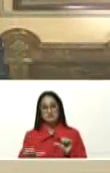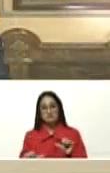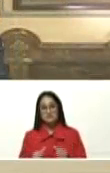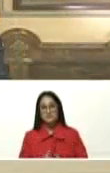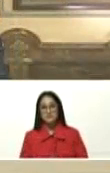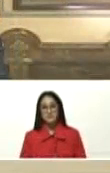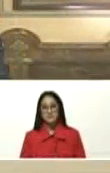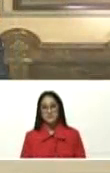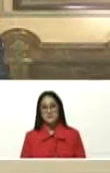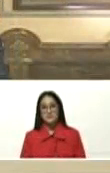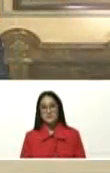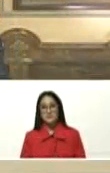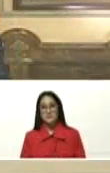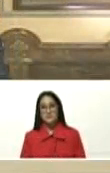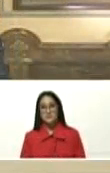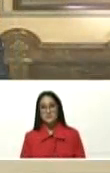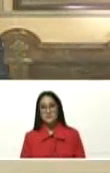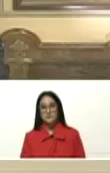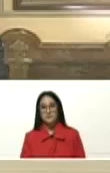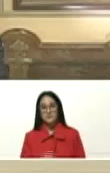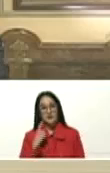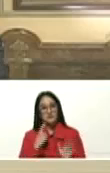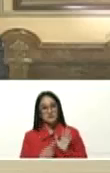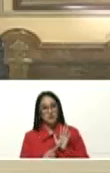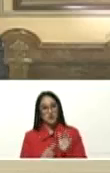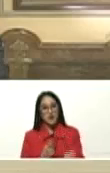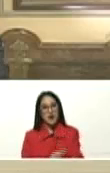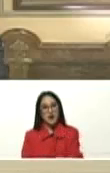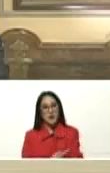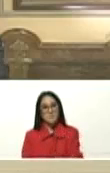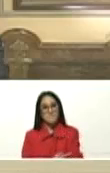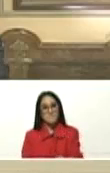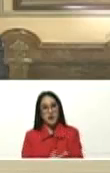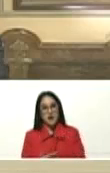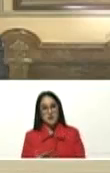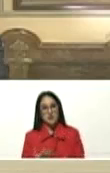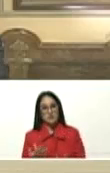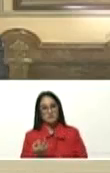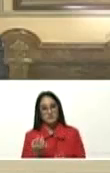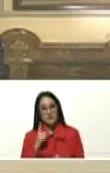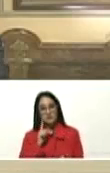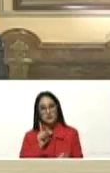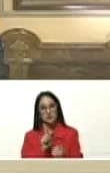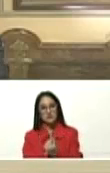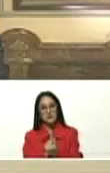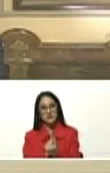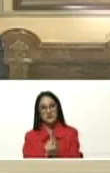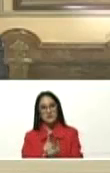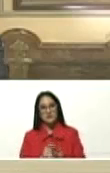con él. Este se muestra la hermandad, son muy cercas.